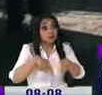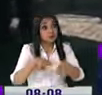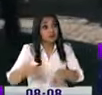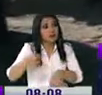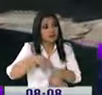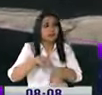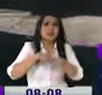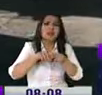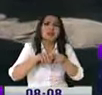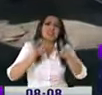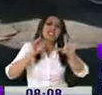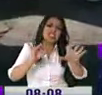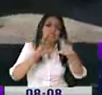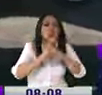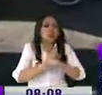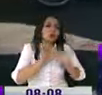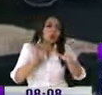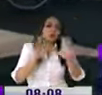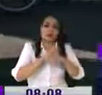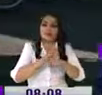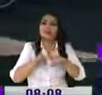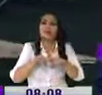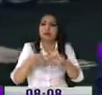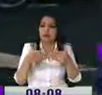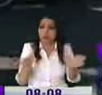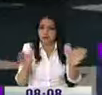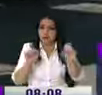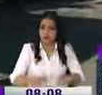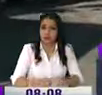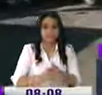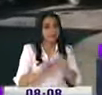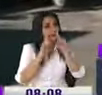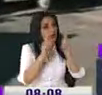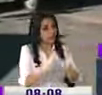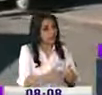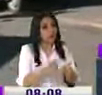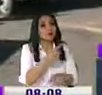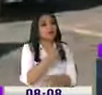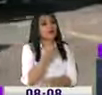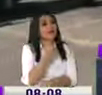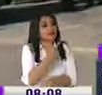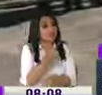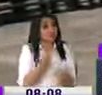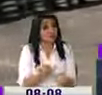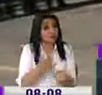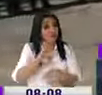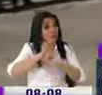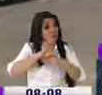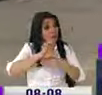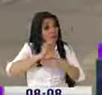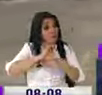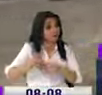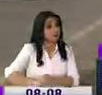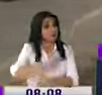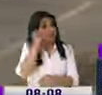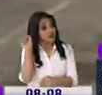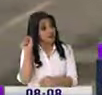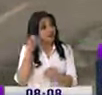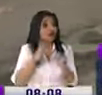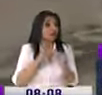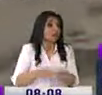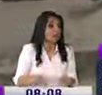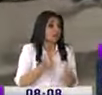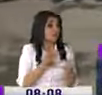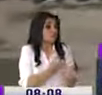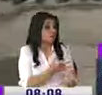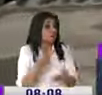de las circunstancias operativas. Perfecto, coronel, muchas gracias. Y la pregunta de cajón no puede faltar, ¿qué dice usted el día de hoy? ¿Nosotros ganamos y lo eliminamos a Argentina